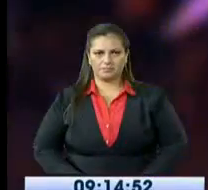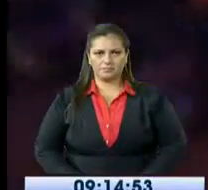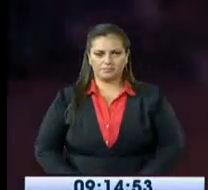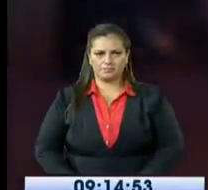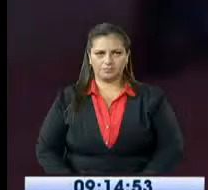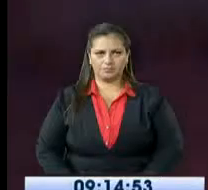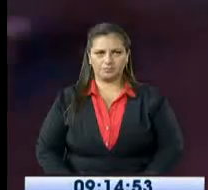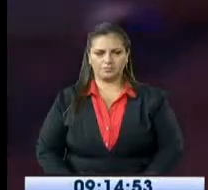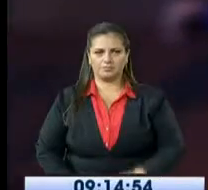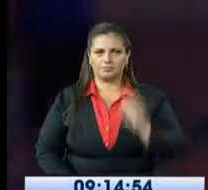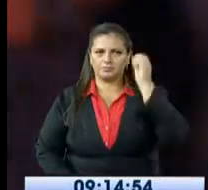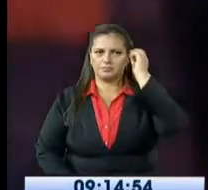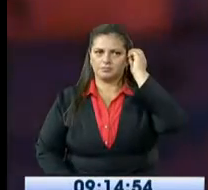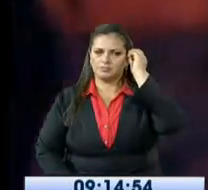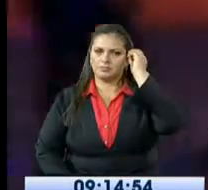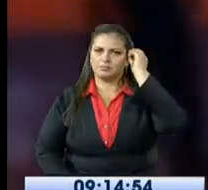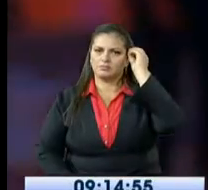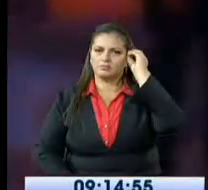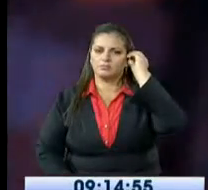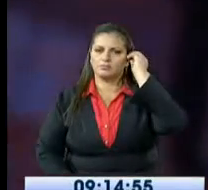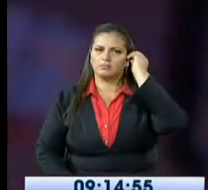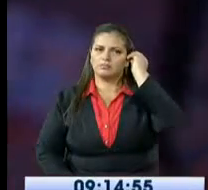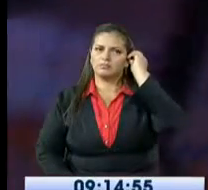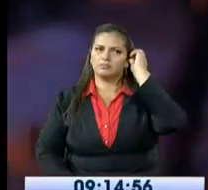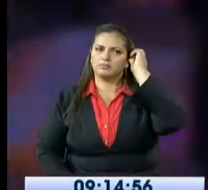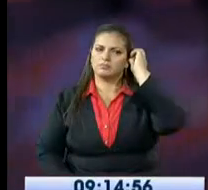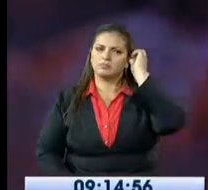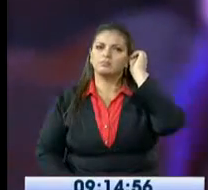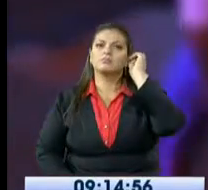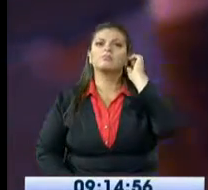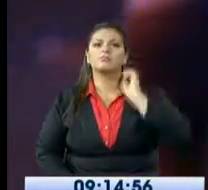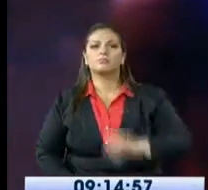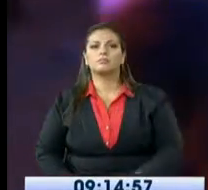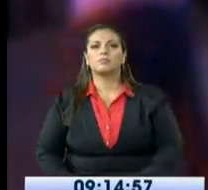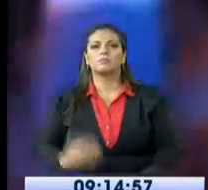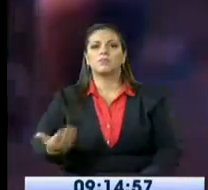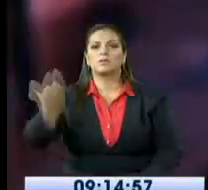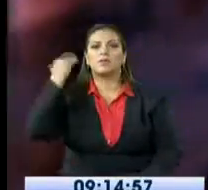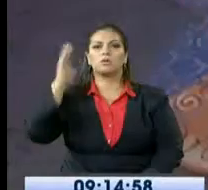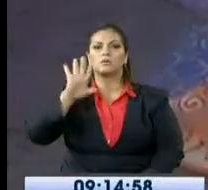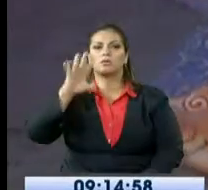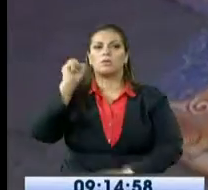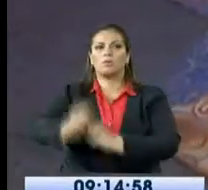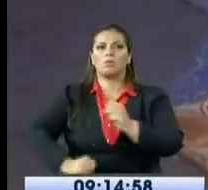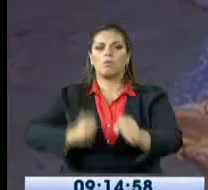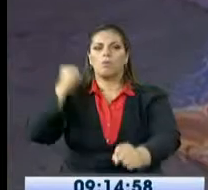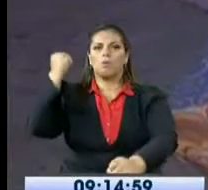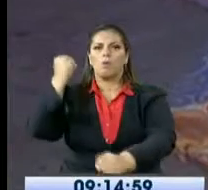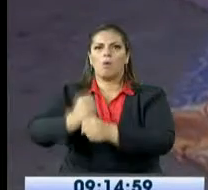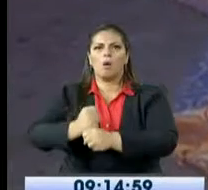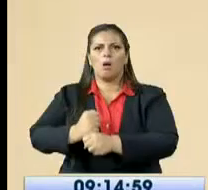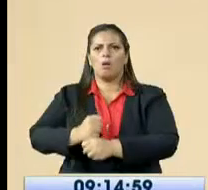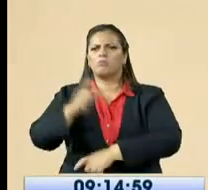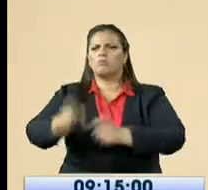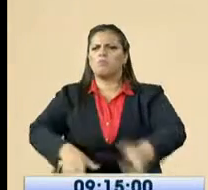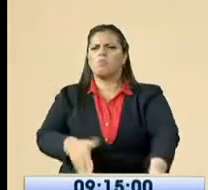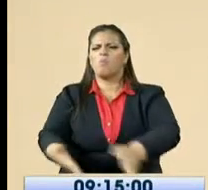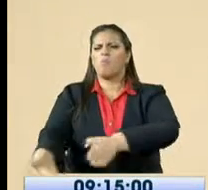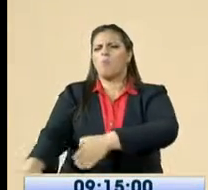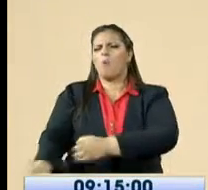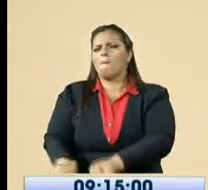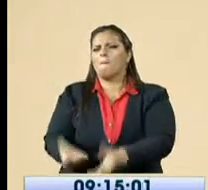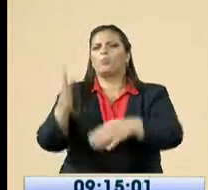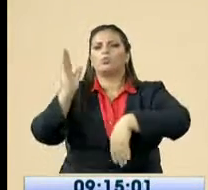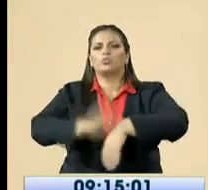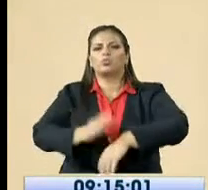El alto índice de la muerte a la carta en los últimos 5 años empujó la tipificación del sicariato en el Código Orgánico